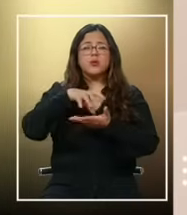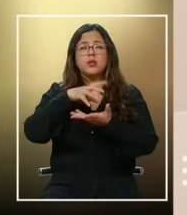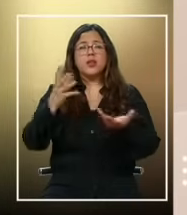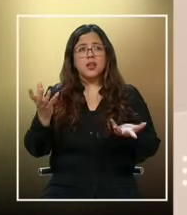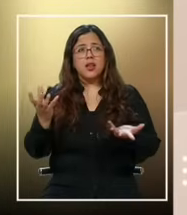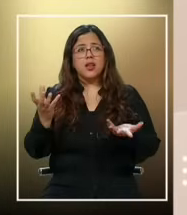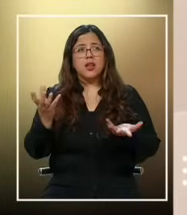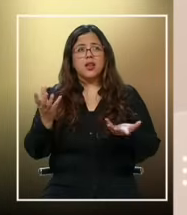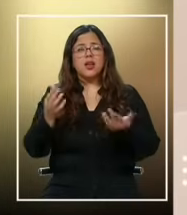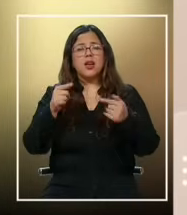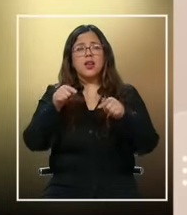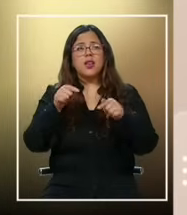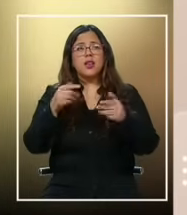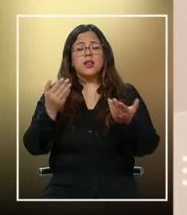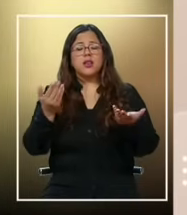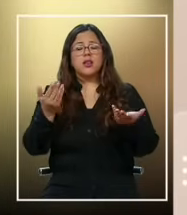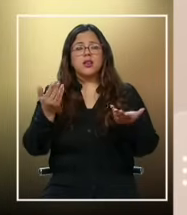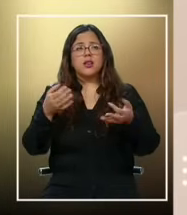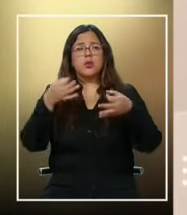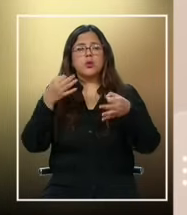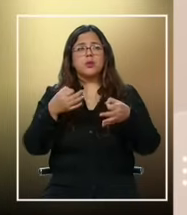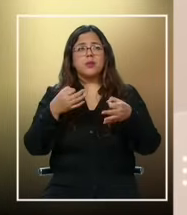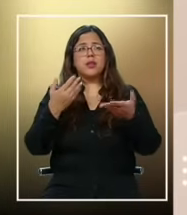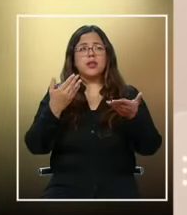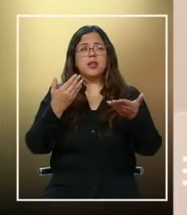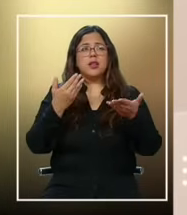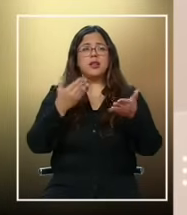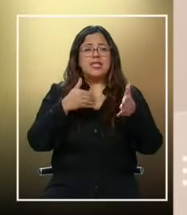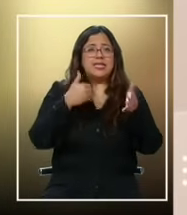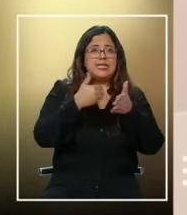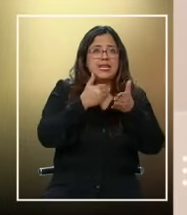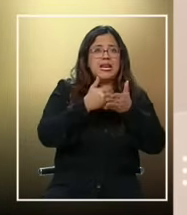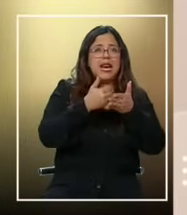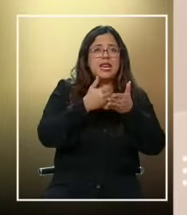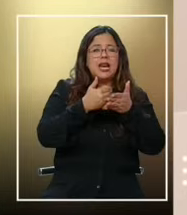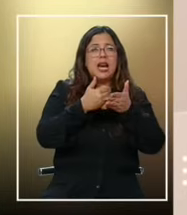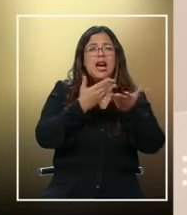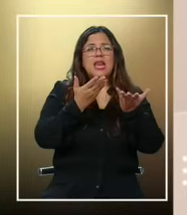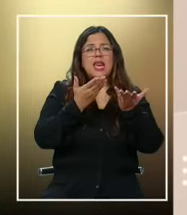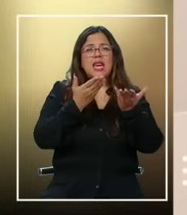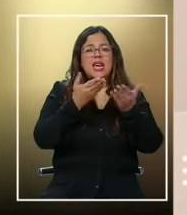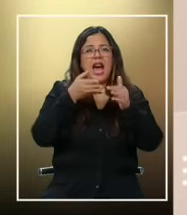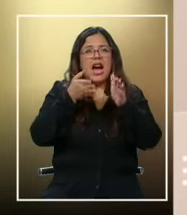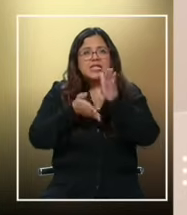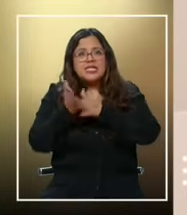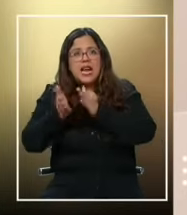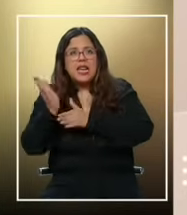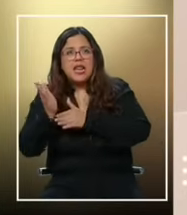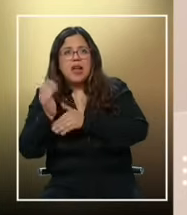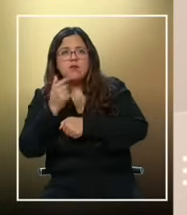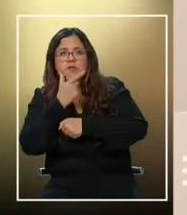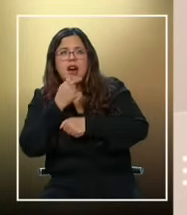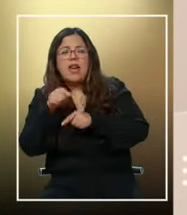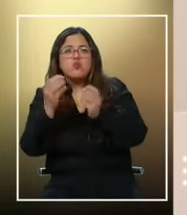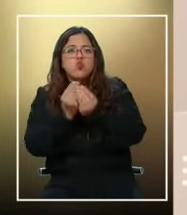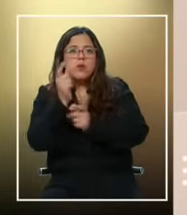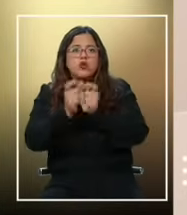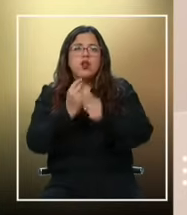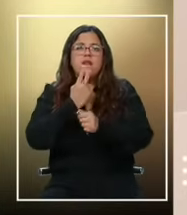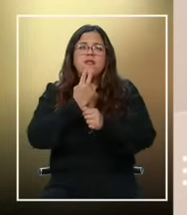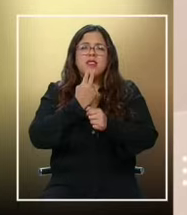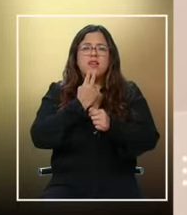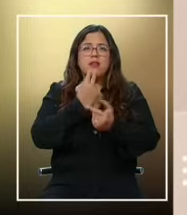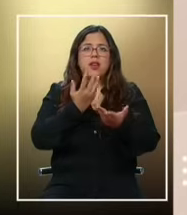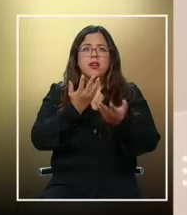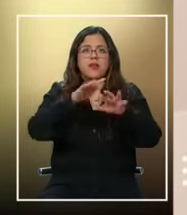aparte de que están cercana a salida y acceso son más periféricas son comunas de mucha población